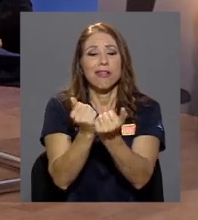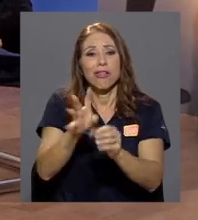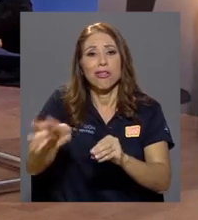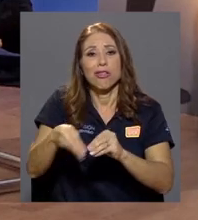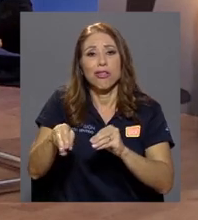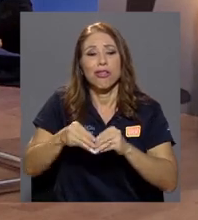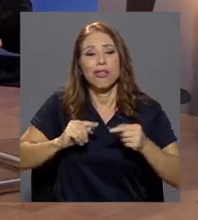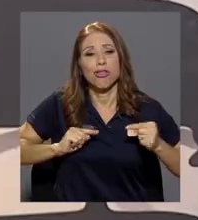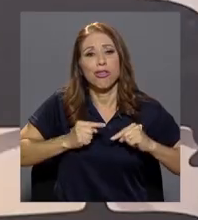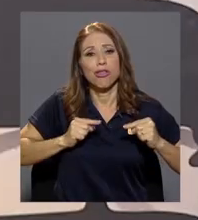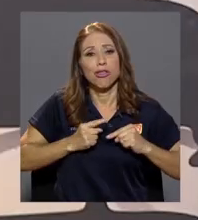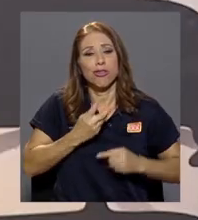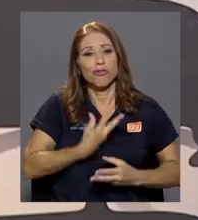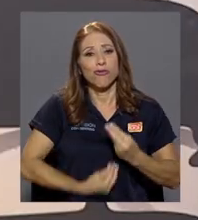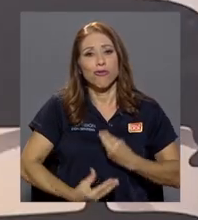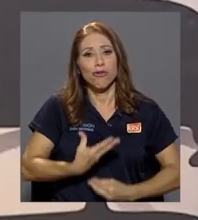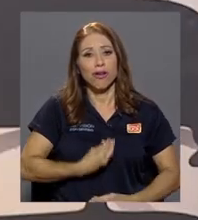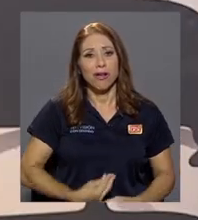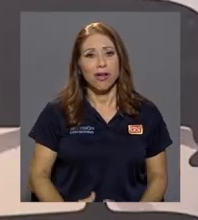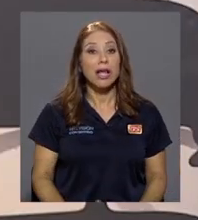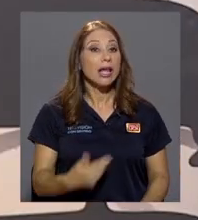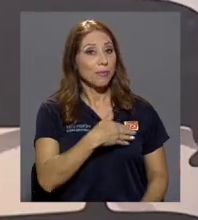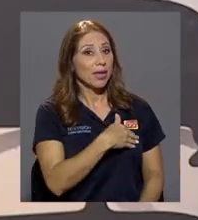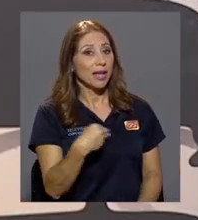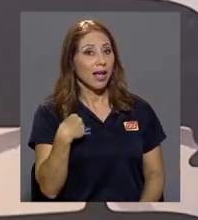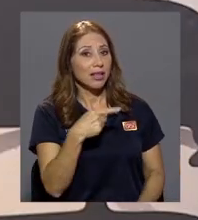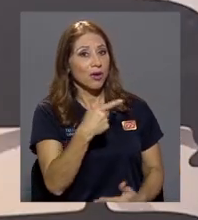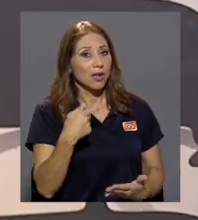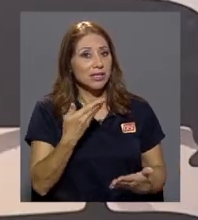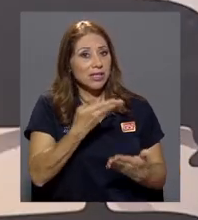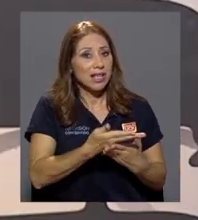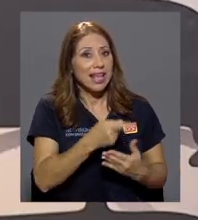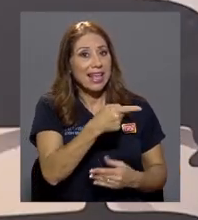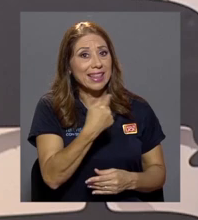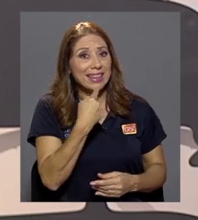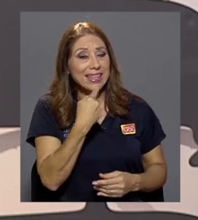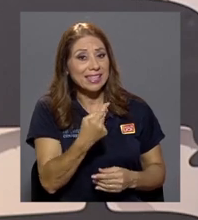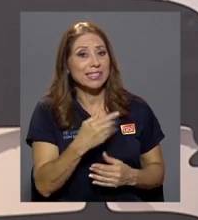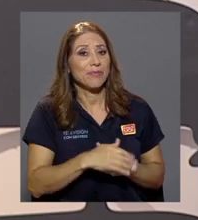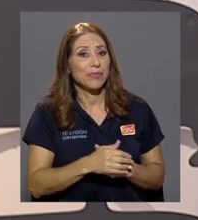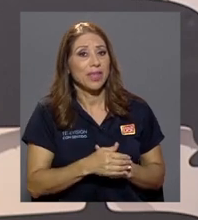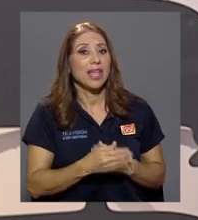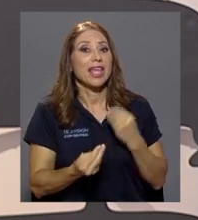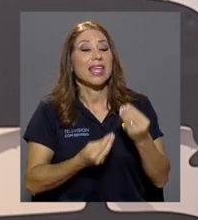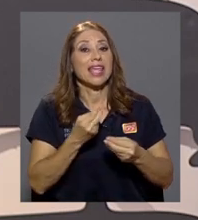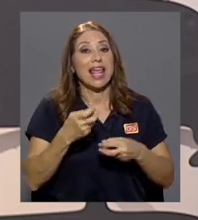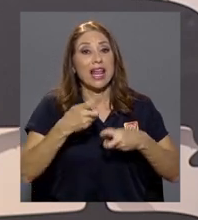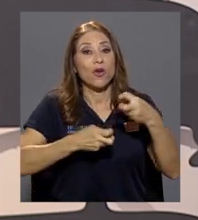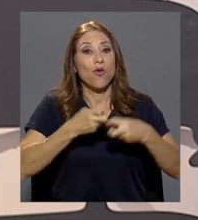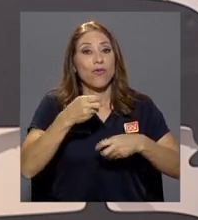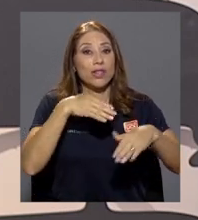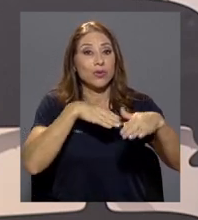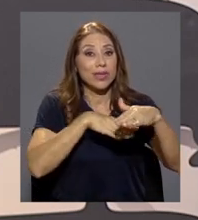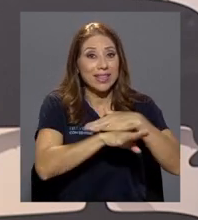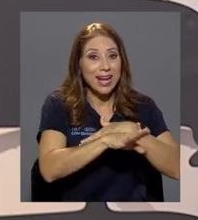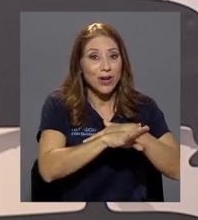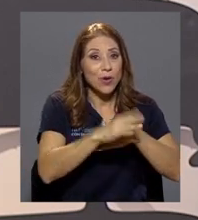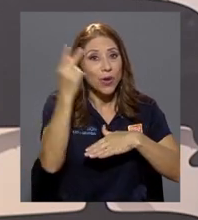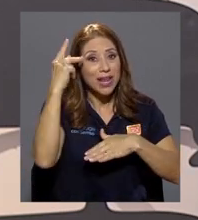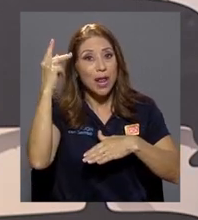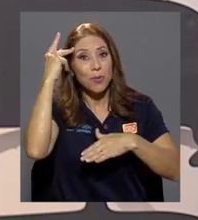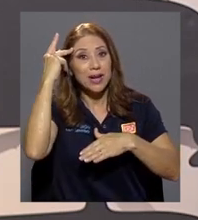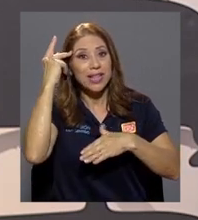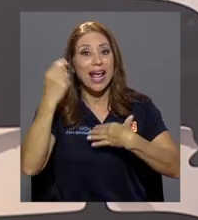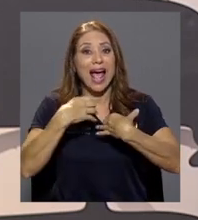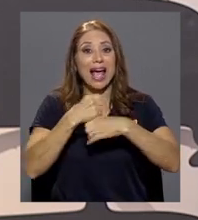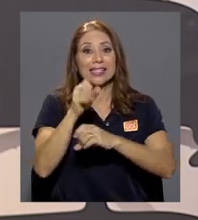sufrimiento me encanta ese planteamiento porque lo que dice el profesor básicamente es que la anomalía que hace el conflicto interno y la política